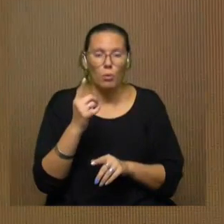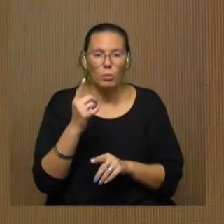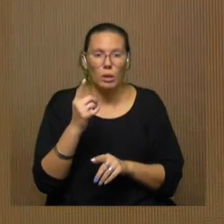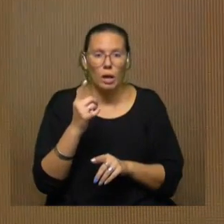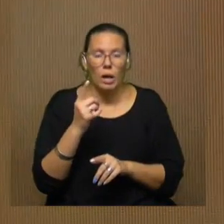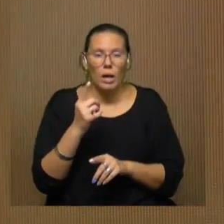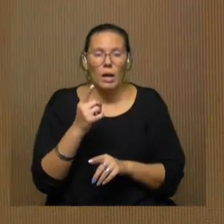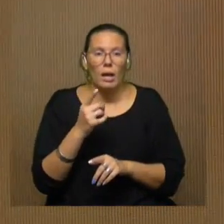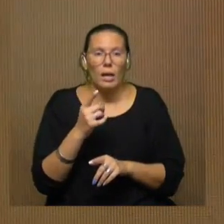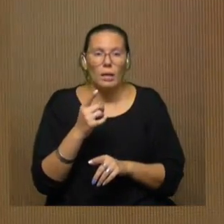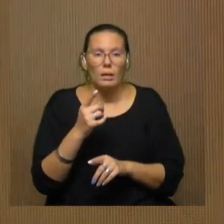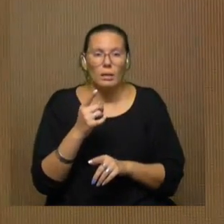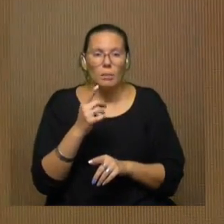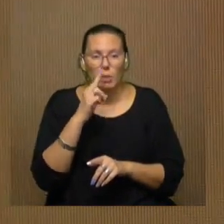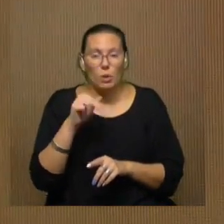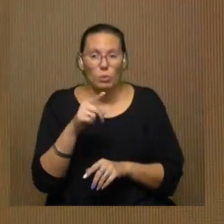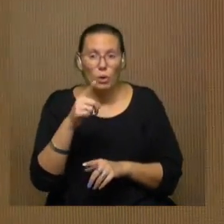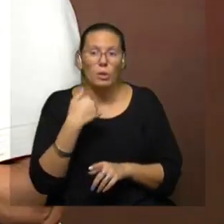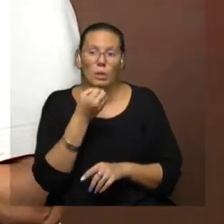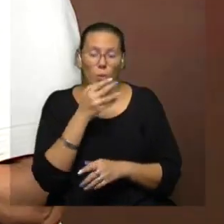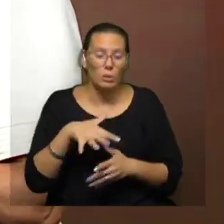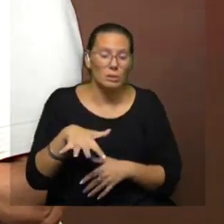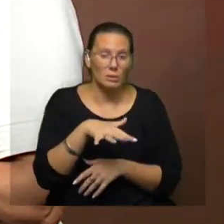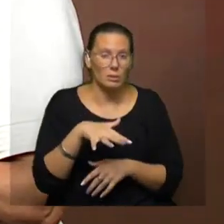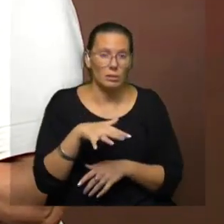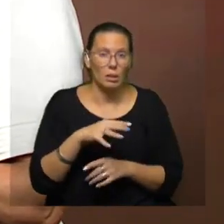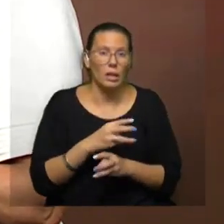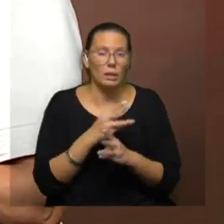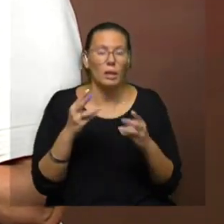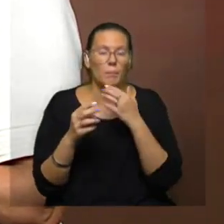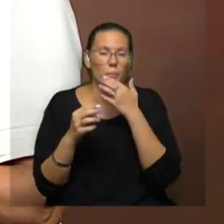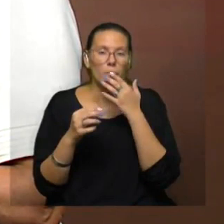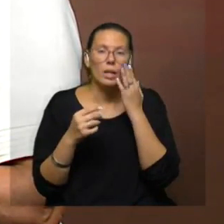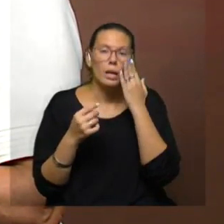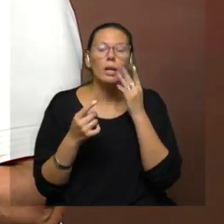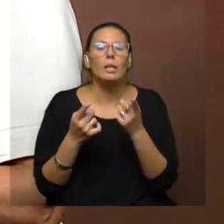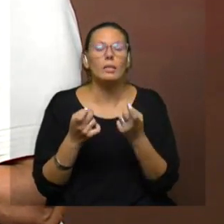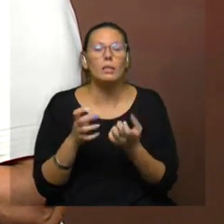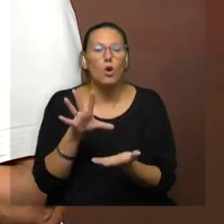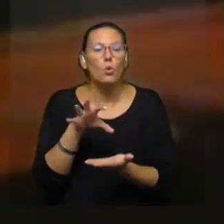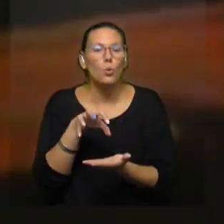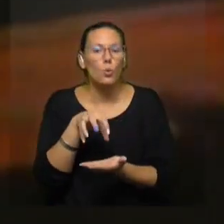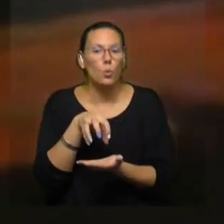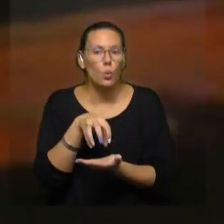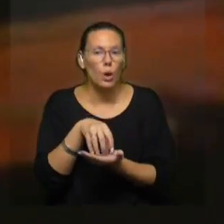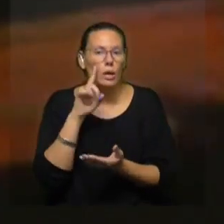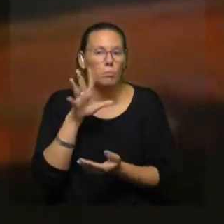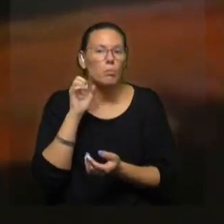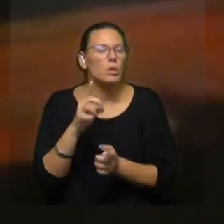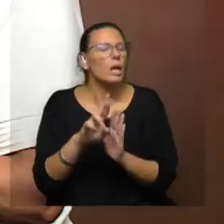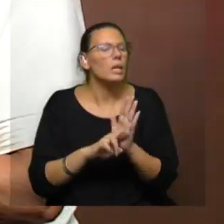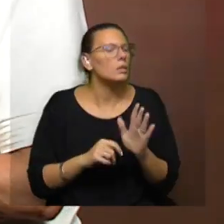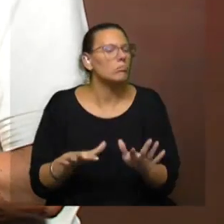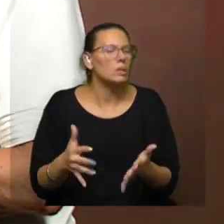entonces eso queda como muy marcado en cuanto a la globalidad del asunto. ¿Y cuáles son los requisitos para declarar un sitio como sitio de memoria?